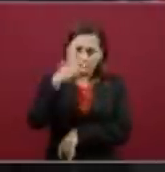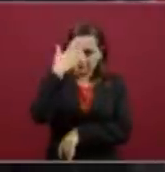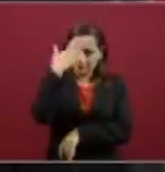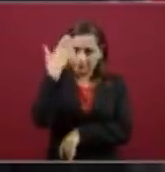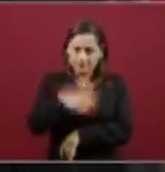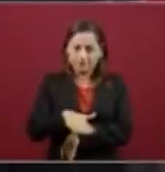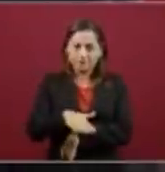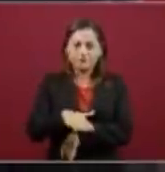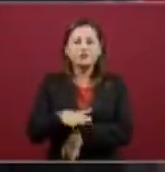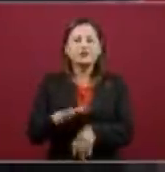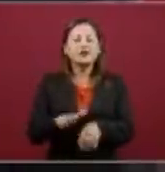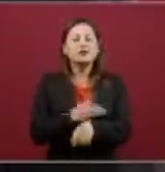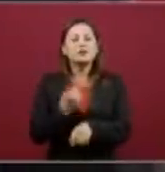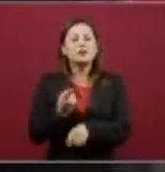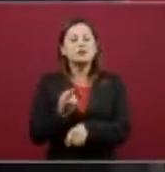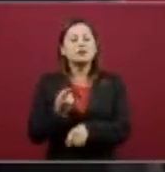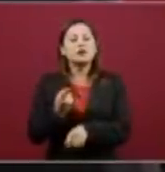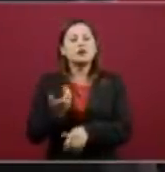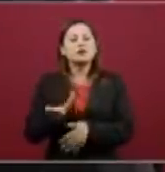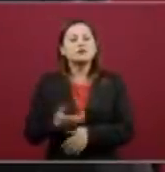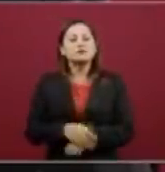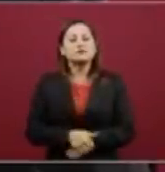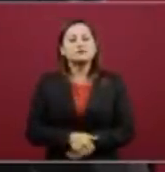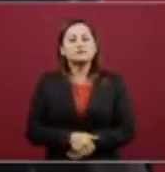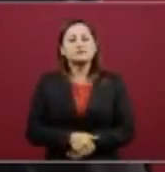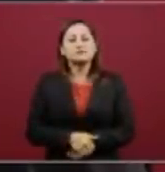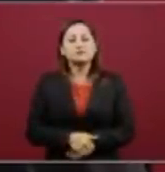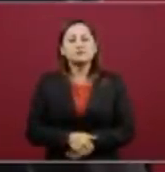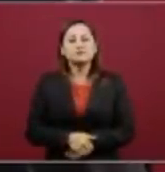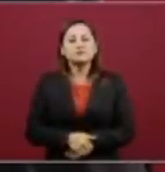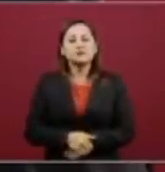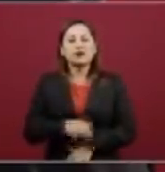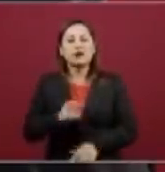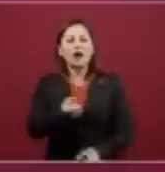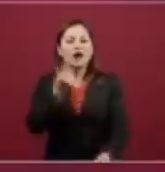a veces se padece de amnesia